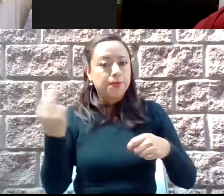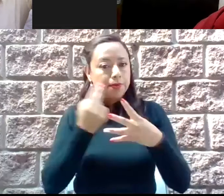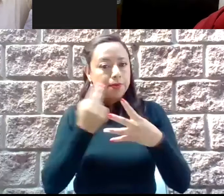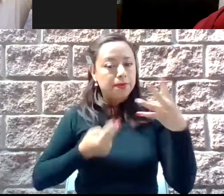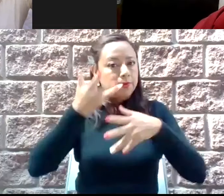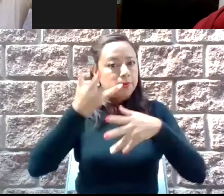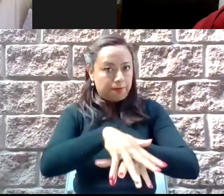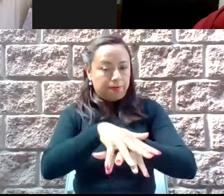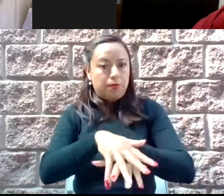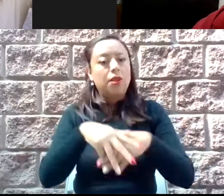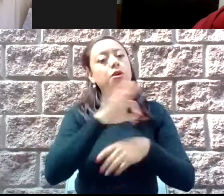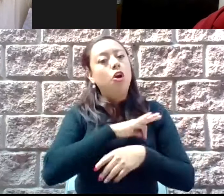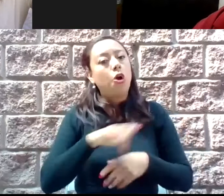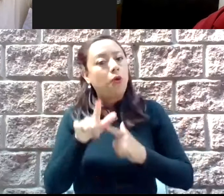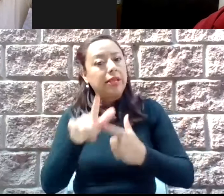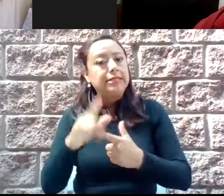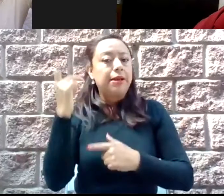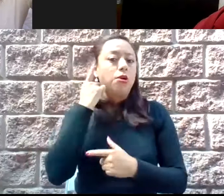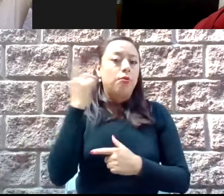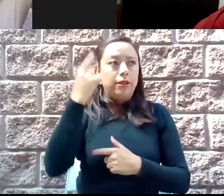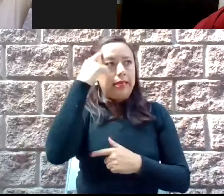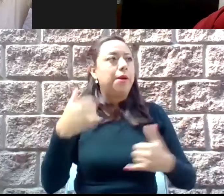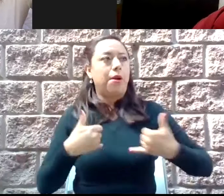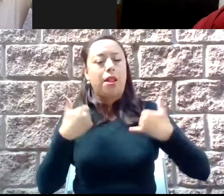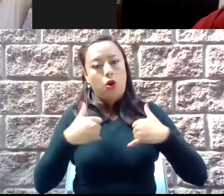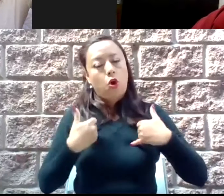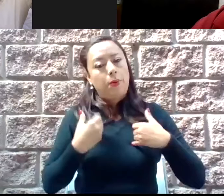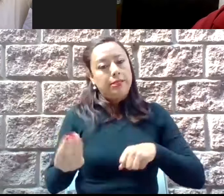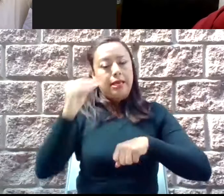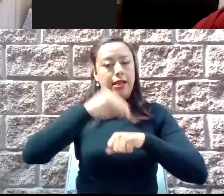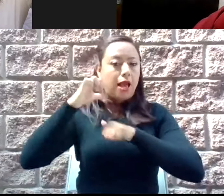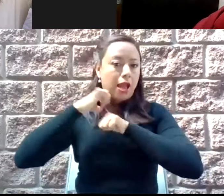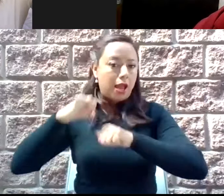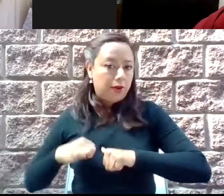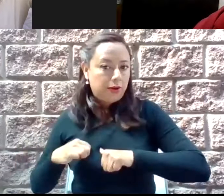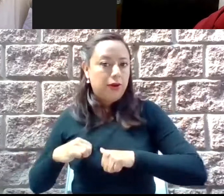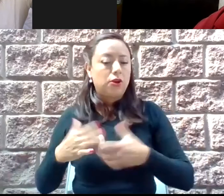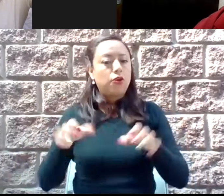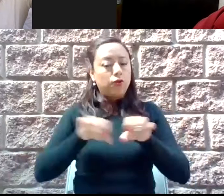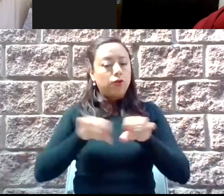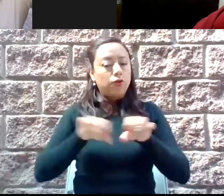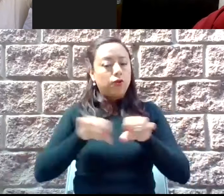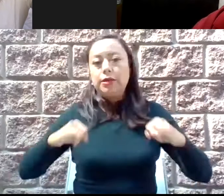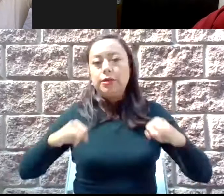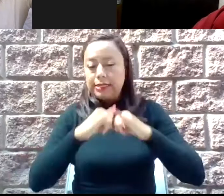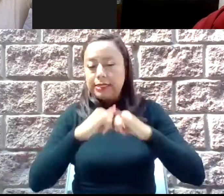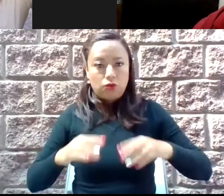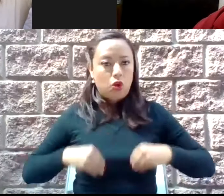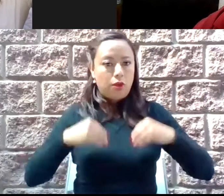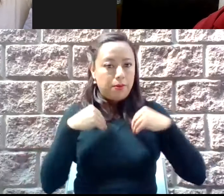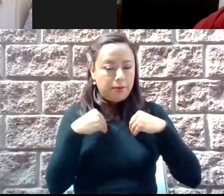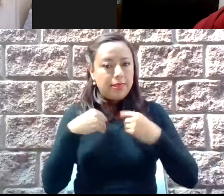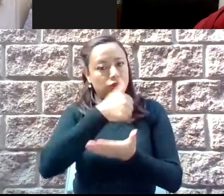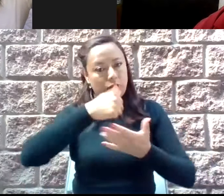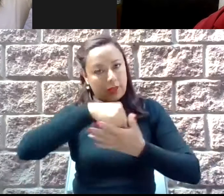y dar seguimiento a la política juvenil, agregando a las autoridades del Gabinete de Juventud del Instituto de Vivienda de la Ciudad de México.